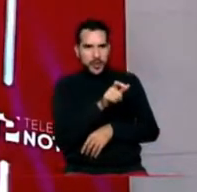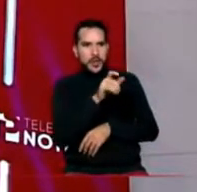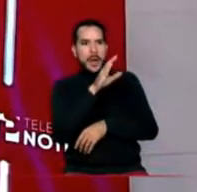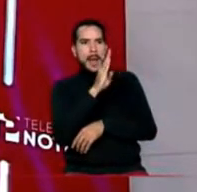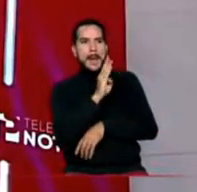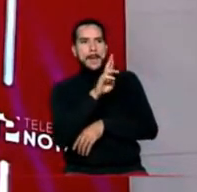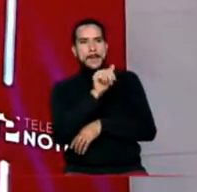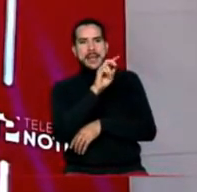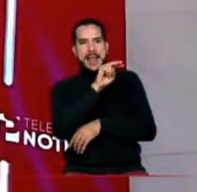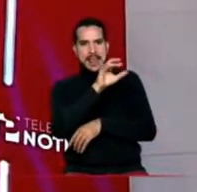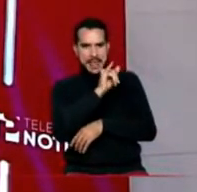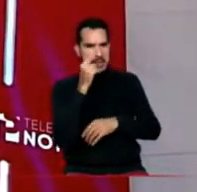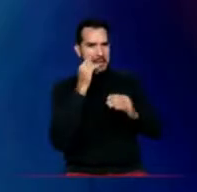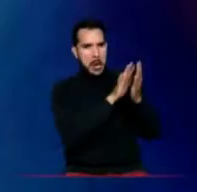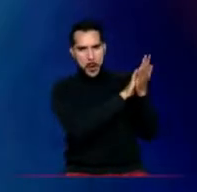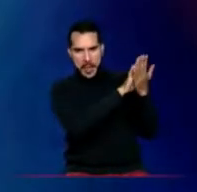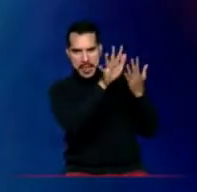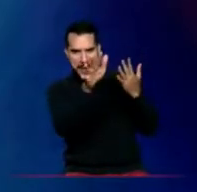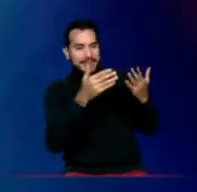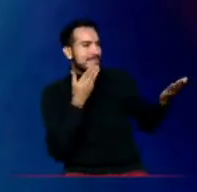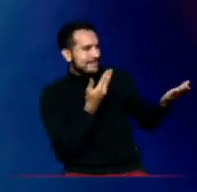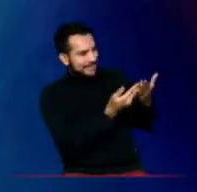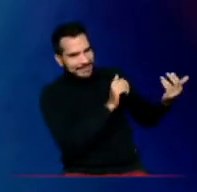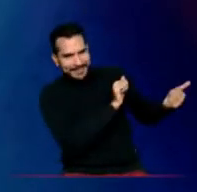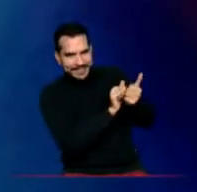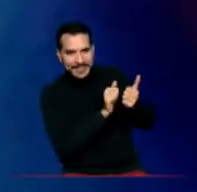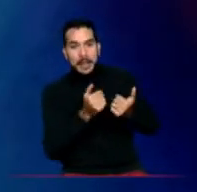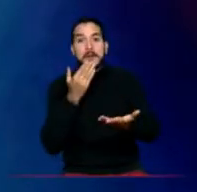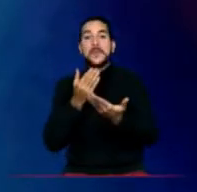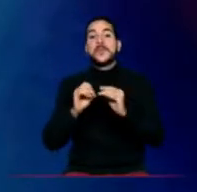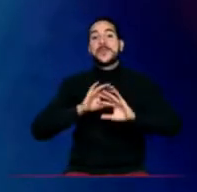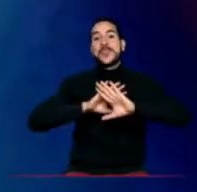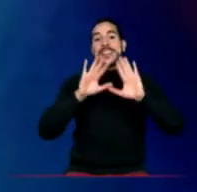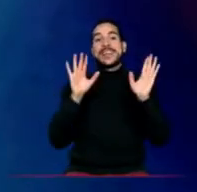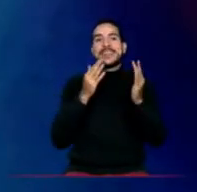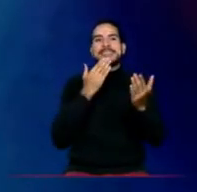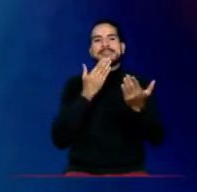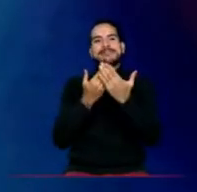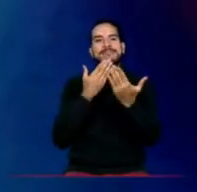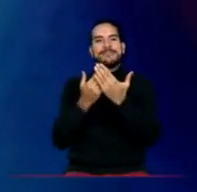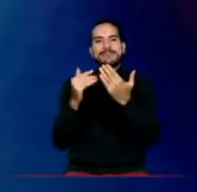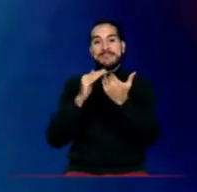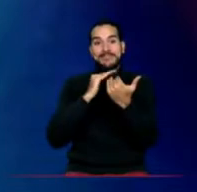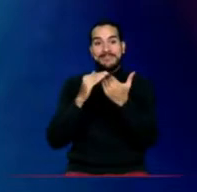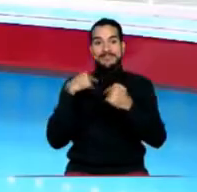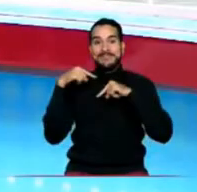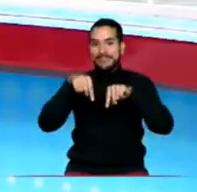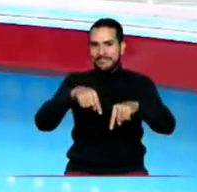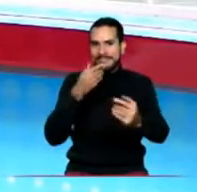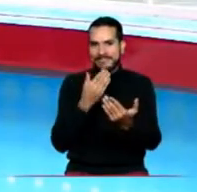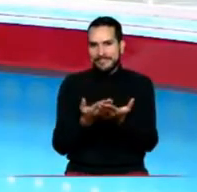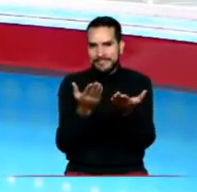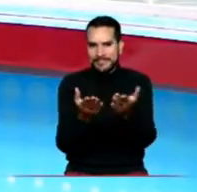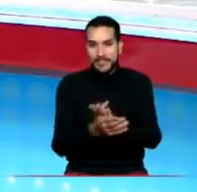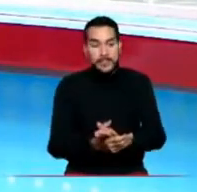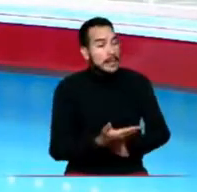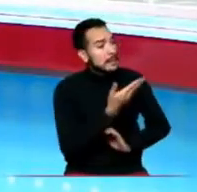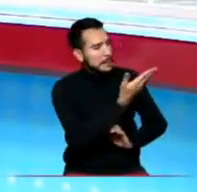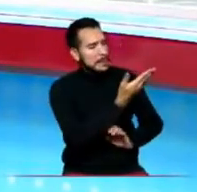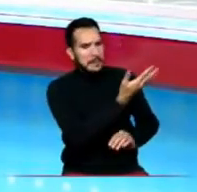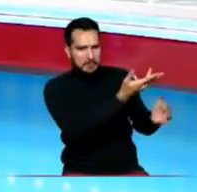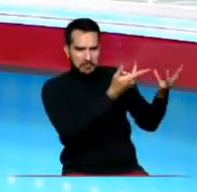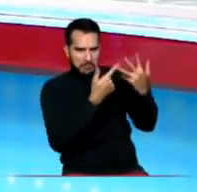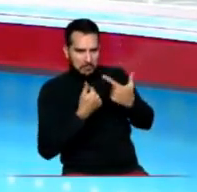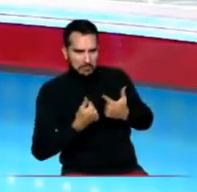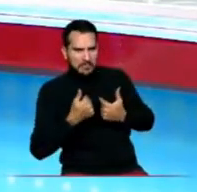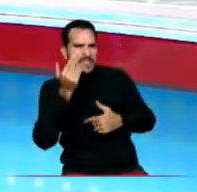por acompañarnos. Y qué tal, muy buenos días y muchas gracias a ustedes por esta invitación. Bueno, Brani, sabemos que la